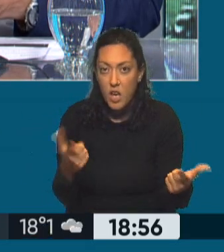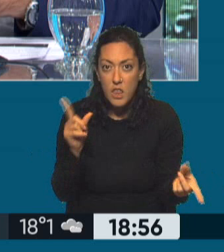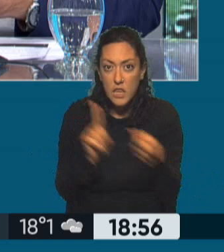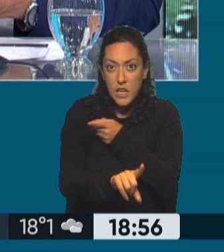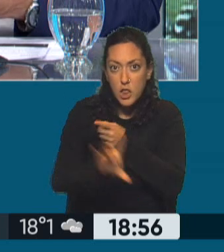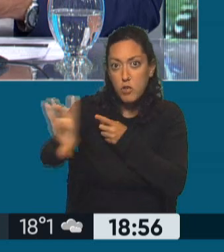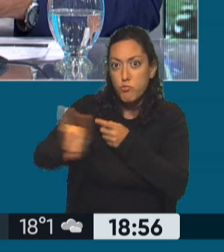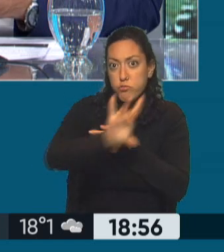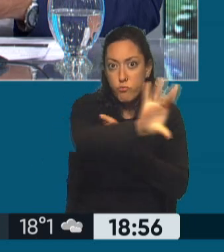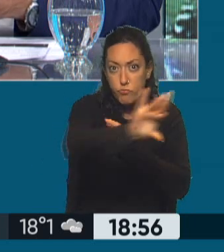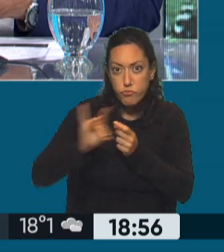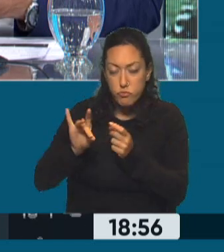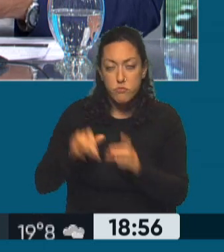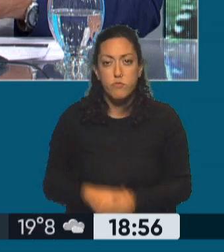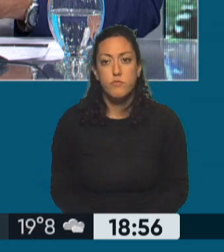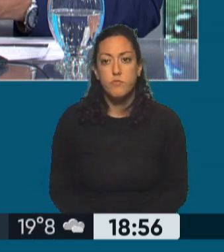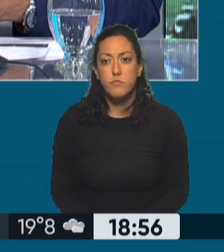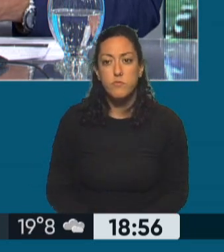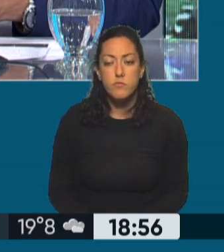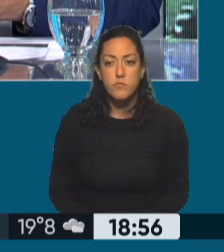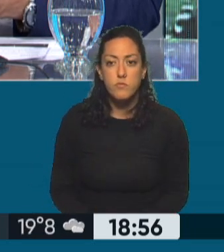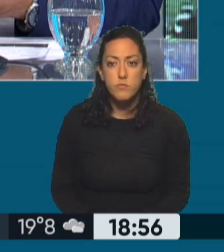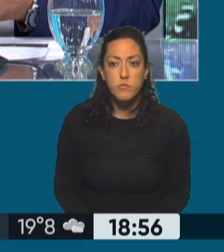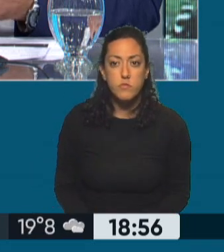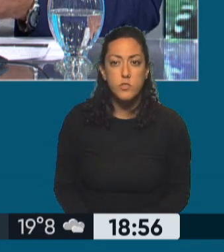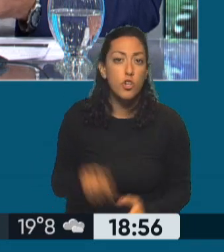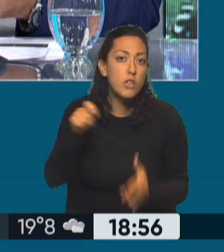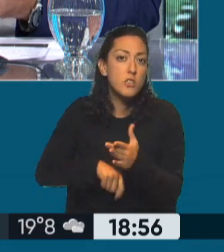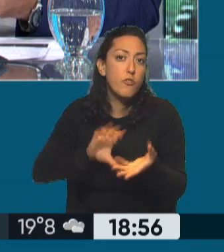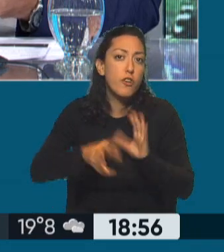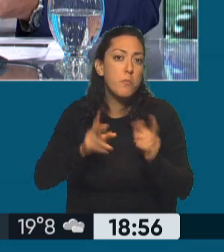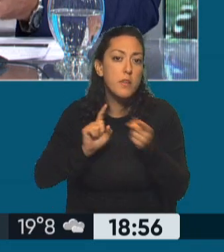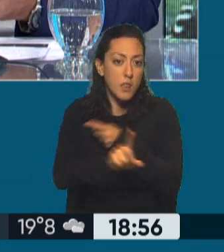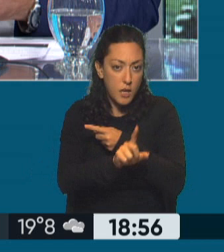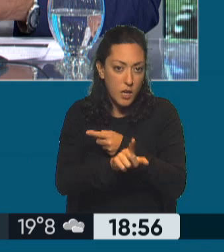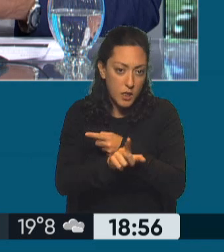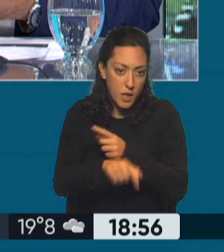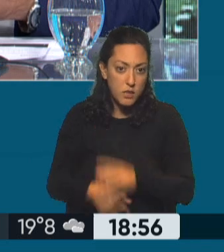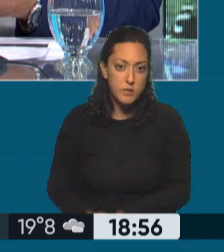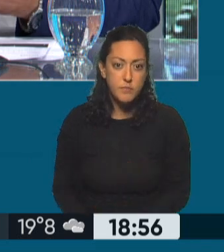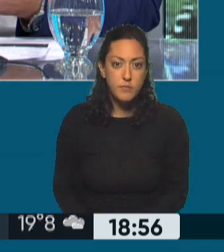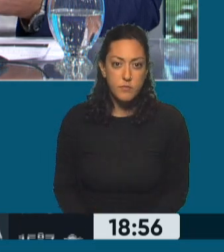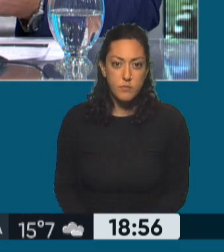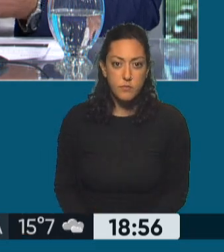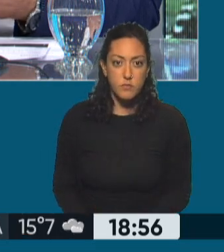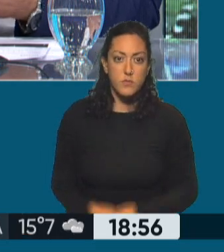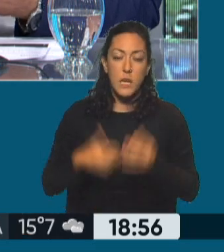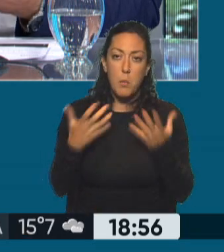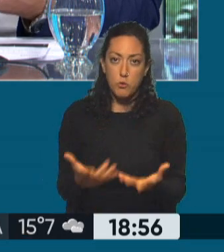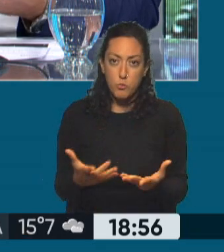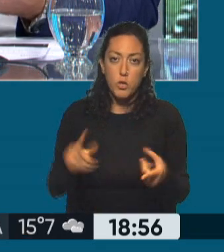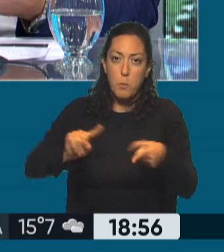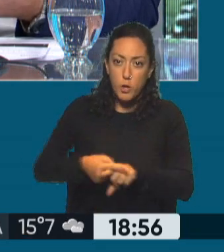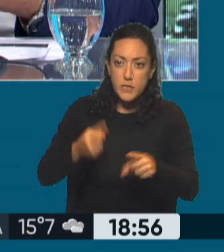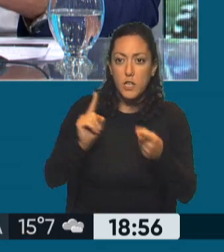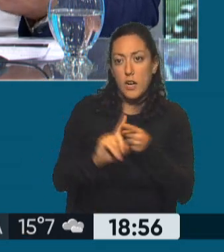una asignación directa de ese contrato, una contratación directa, habiendo, por supuesto, relaciones políticas de por medio con